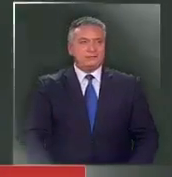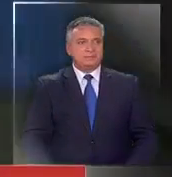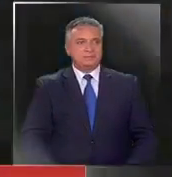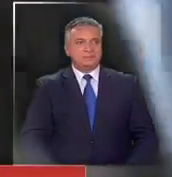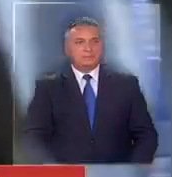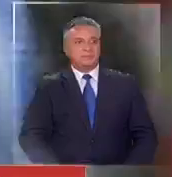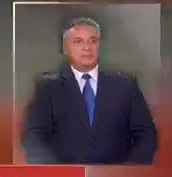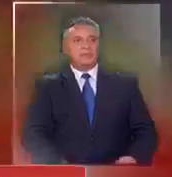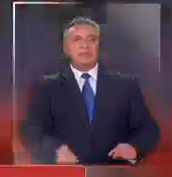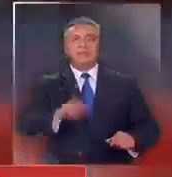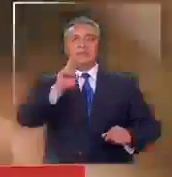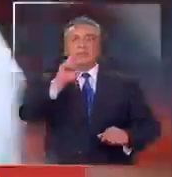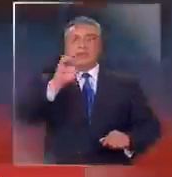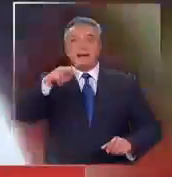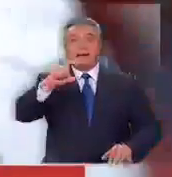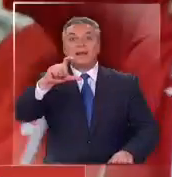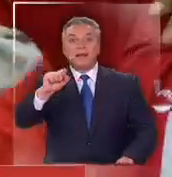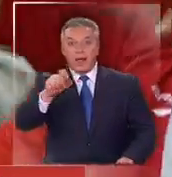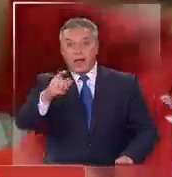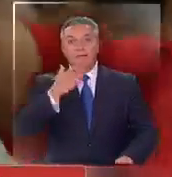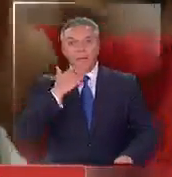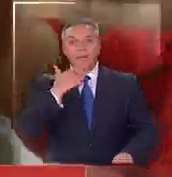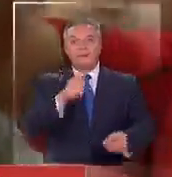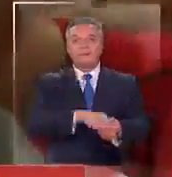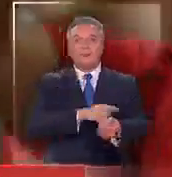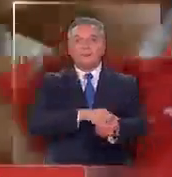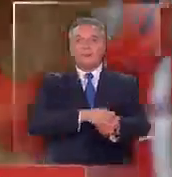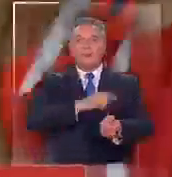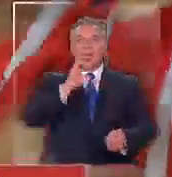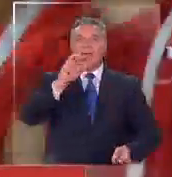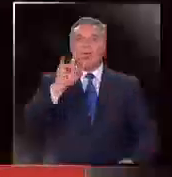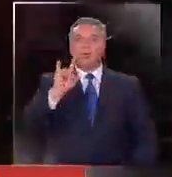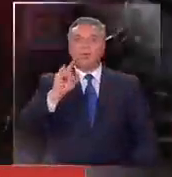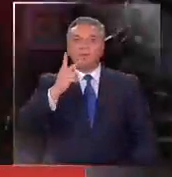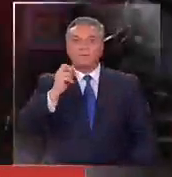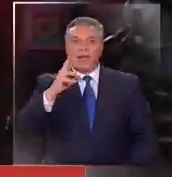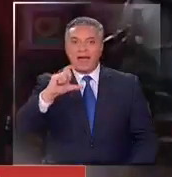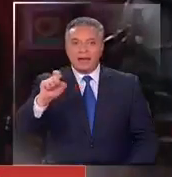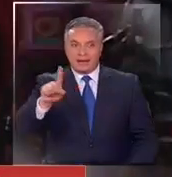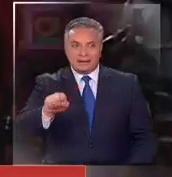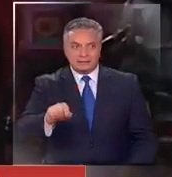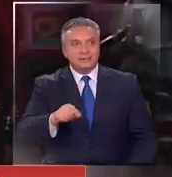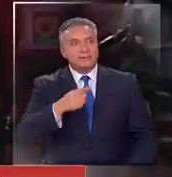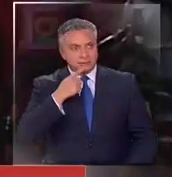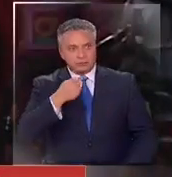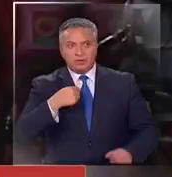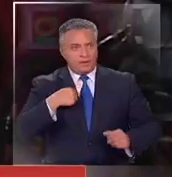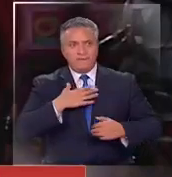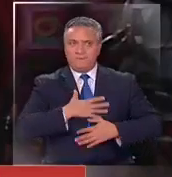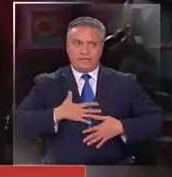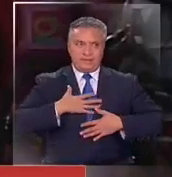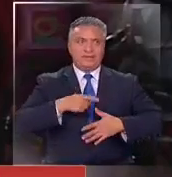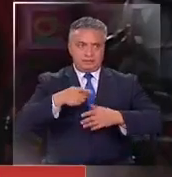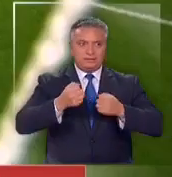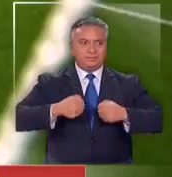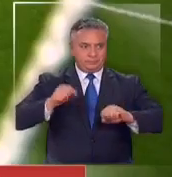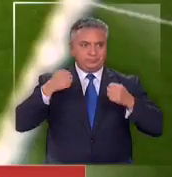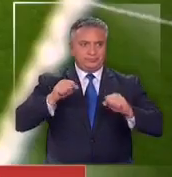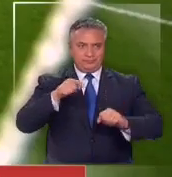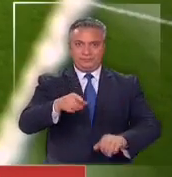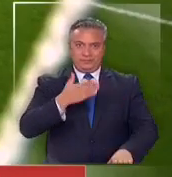En Renca también sufrieron. La familia de Eduardo Vargas vibró con el triunfo de Chile. Feliz, estoy contento con el logro que están haciendo los